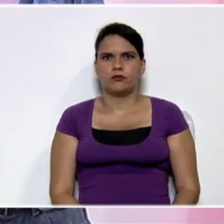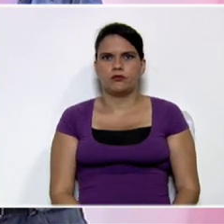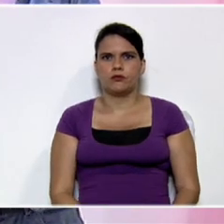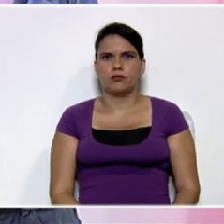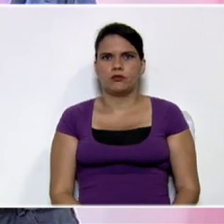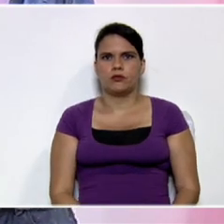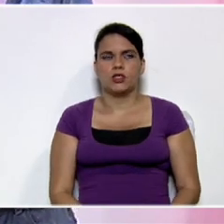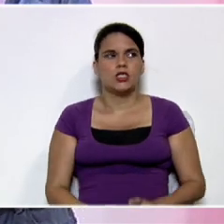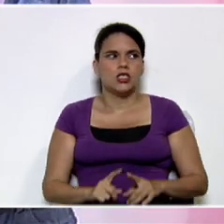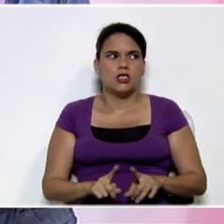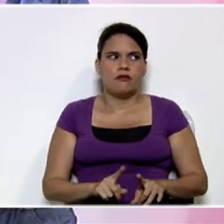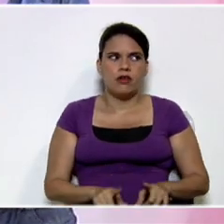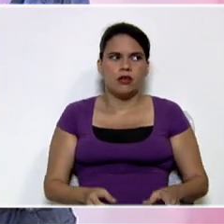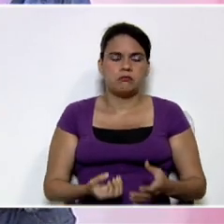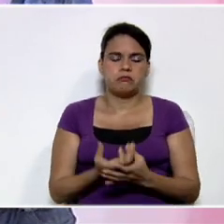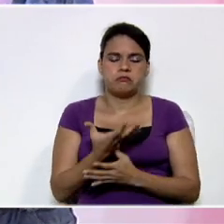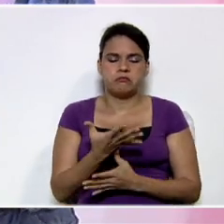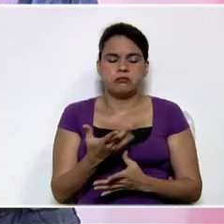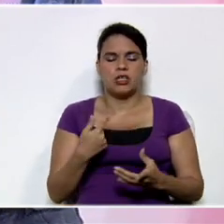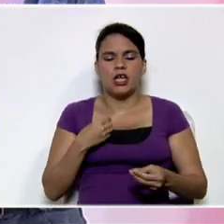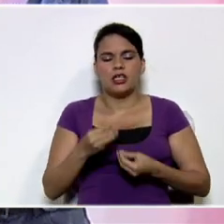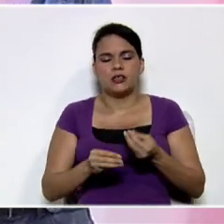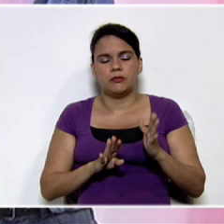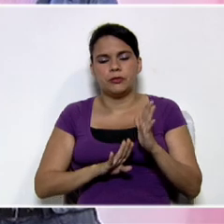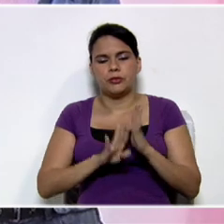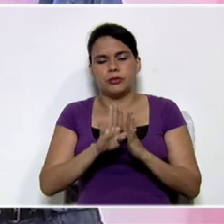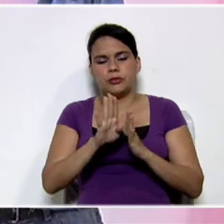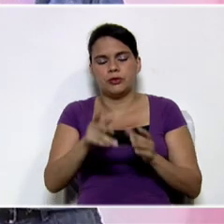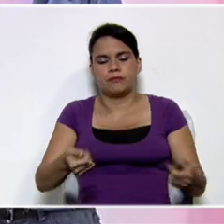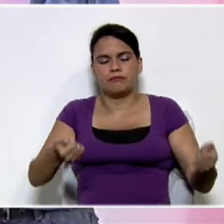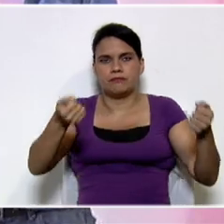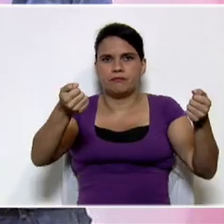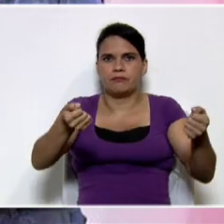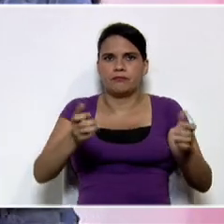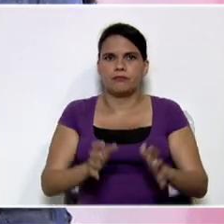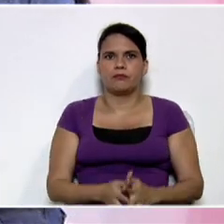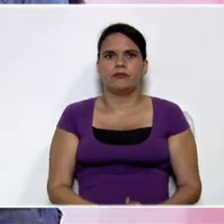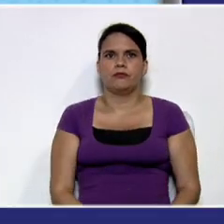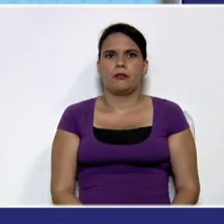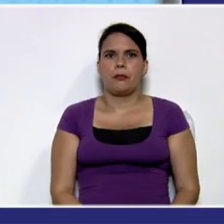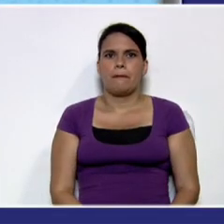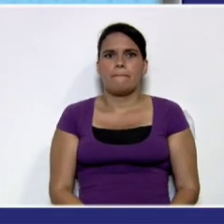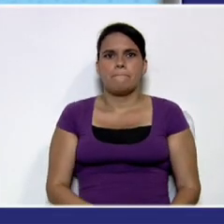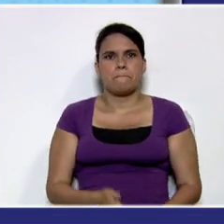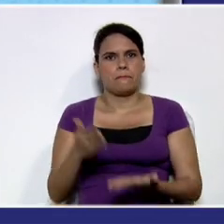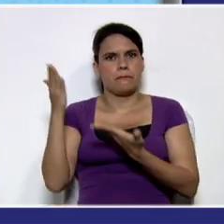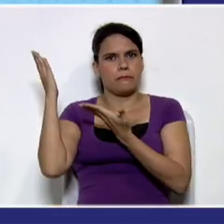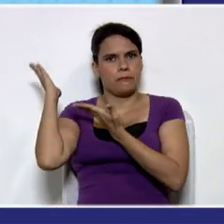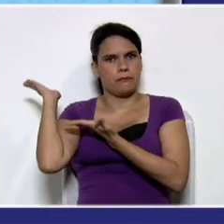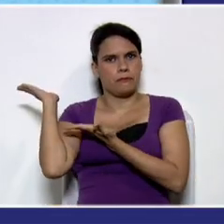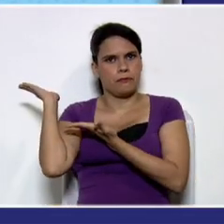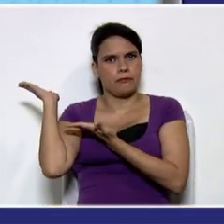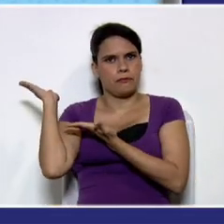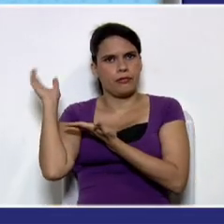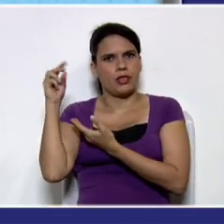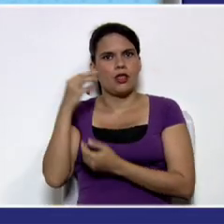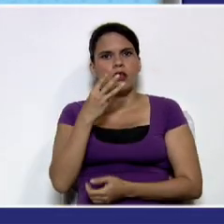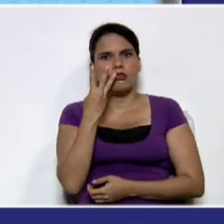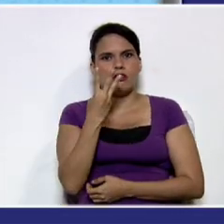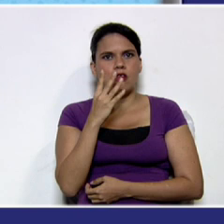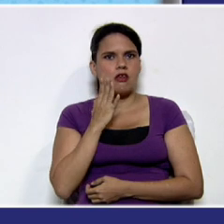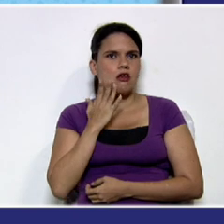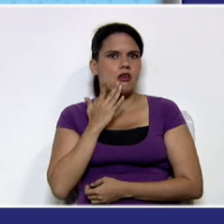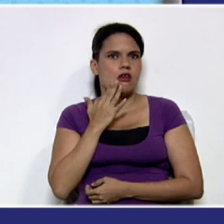digamos, plantas que permiten ese desarrollo de la cestería, ¿sí? Aquí podemos ver tres ejemplos: